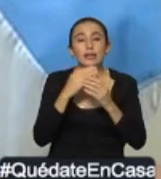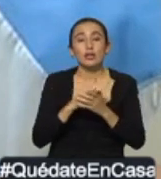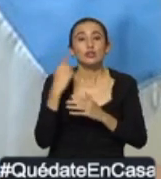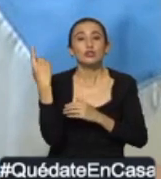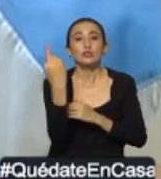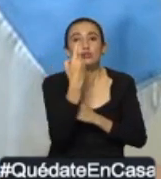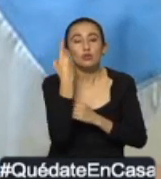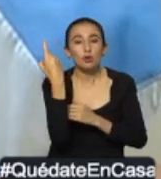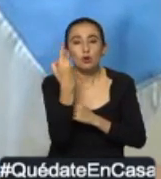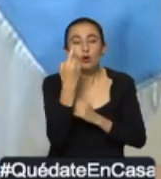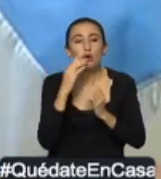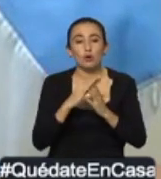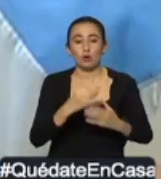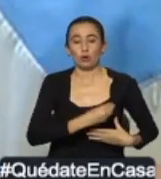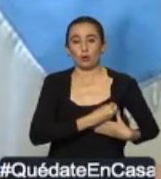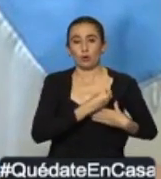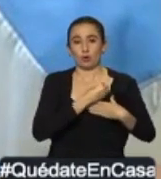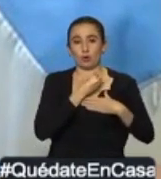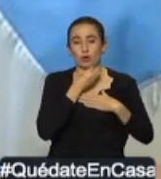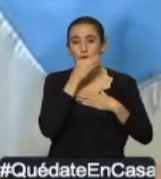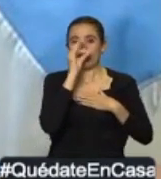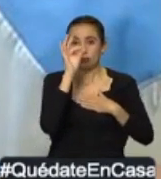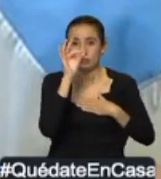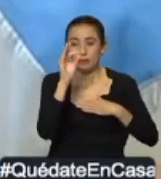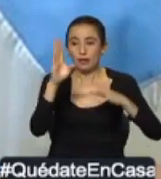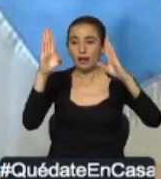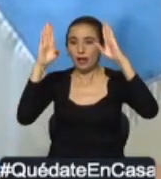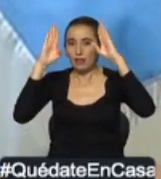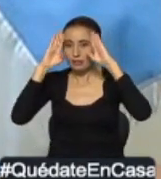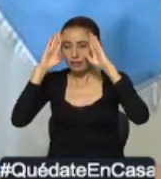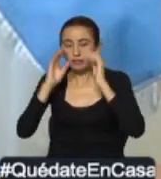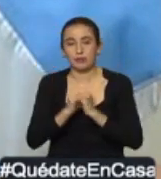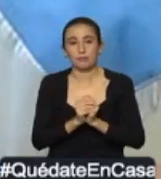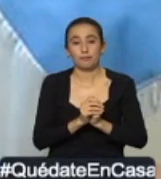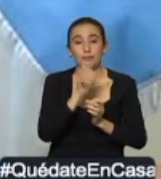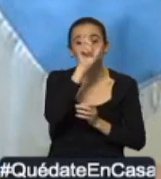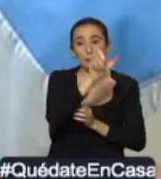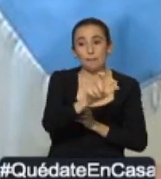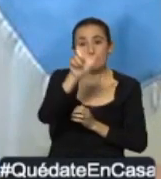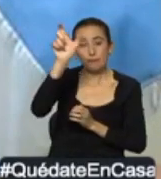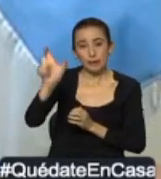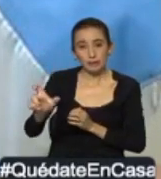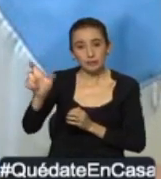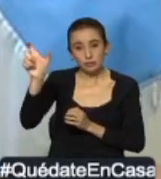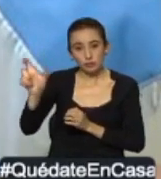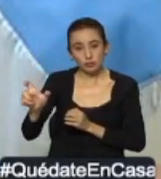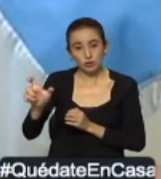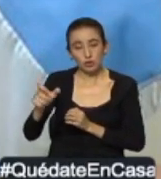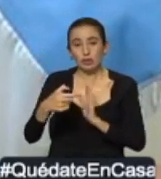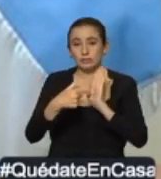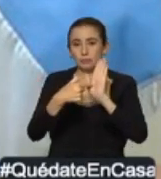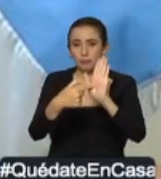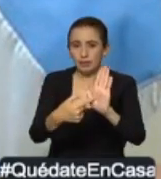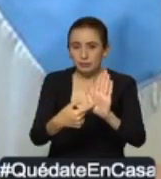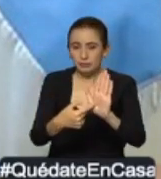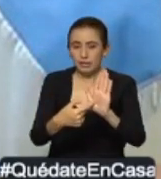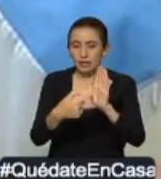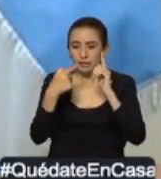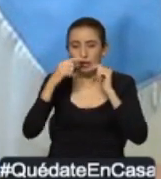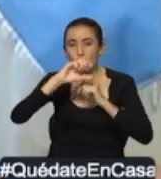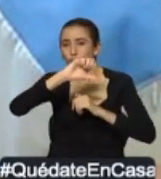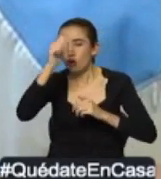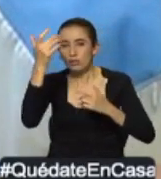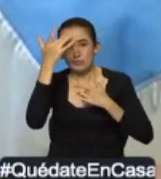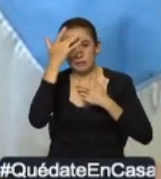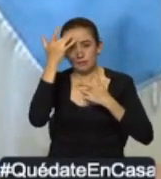casos de kobe 19 los pacientes que tienen y se presentan con otras patologías adbel han sido derivados y